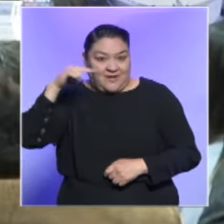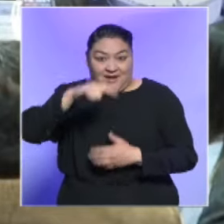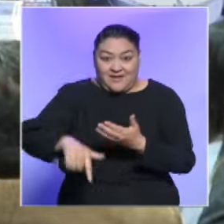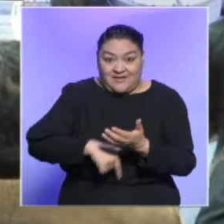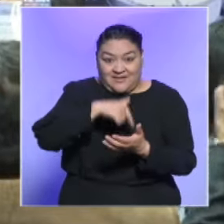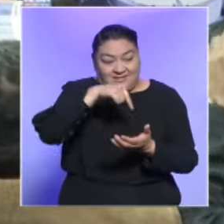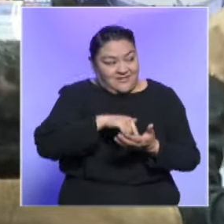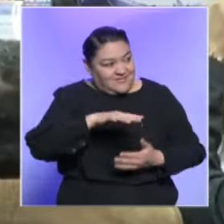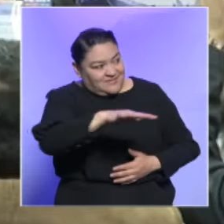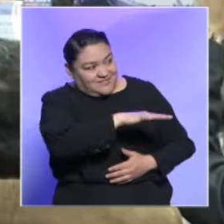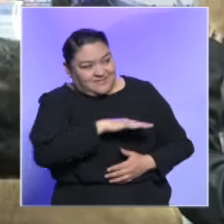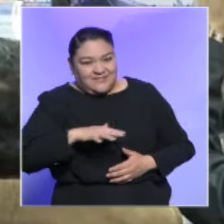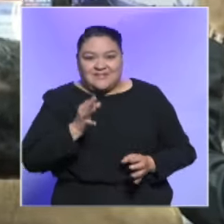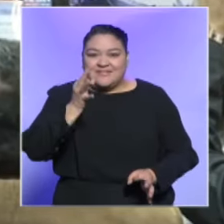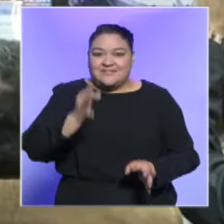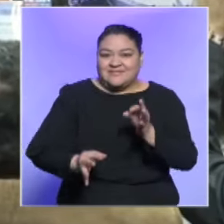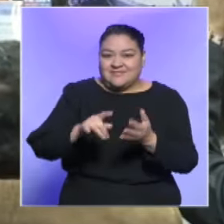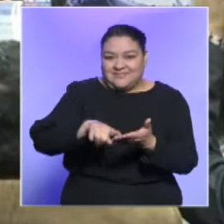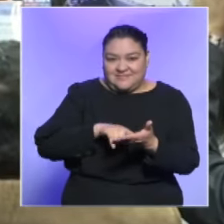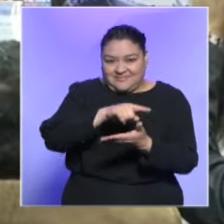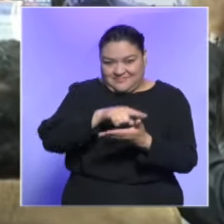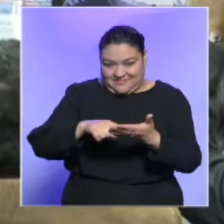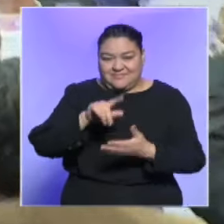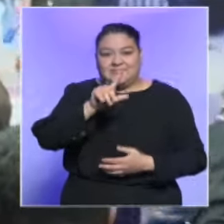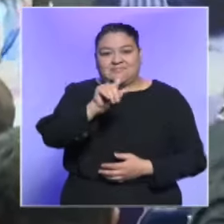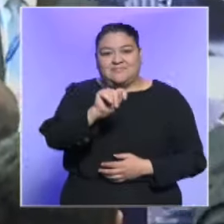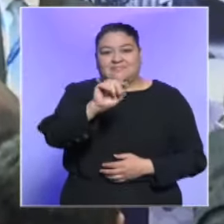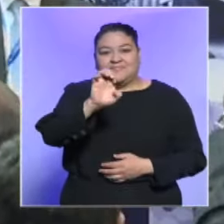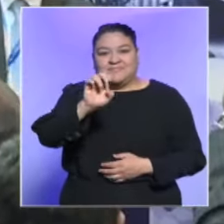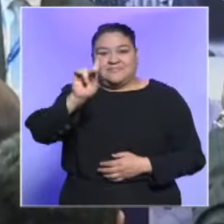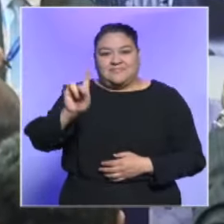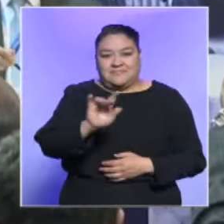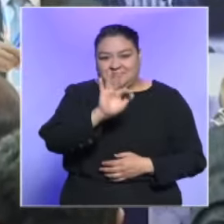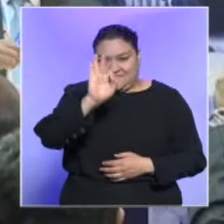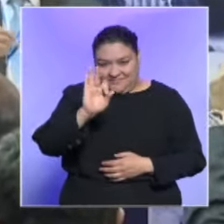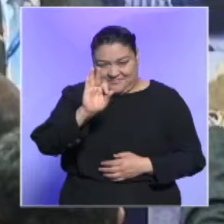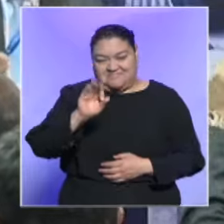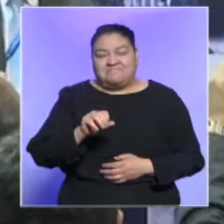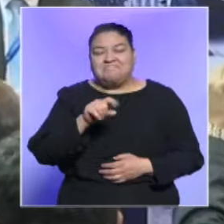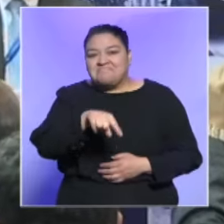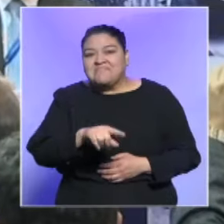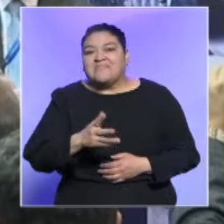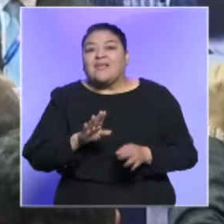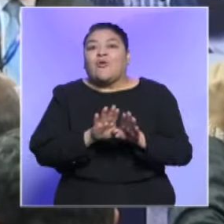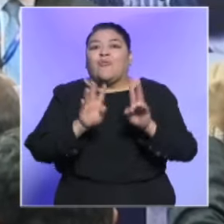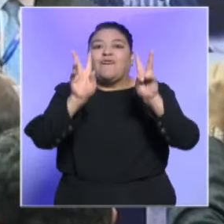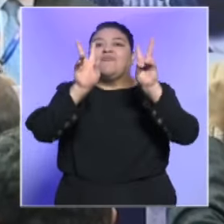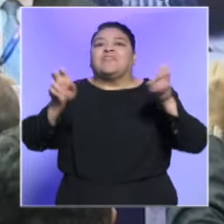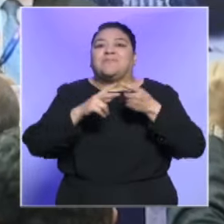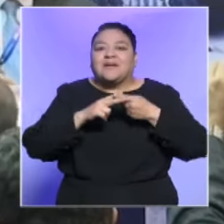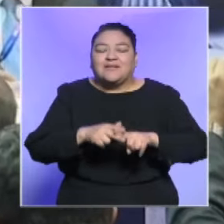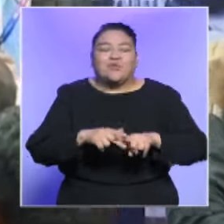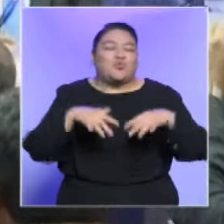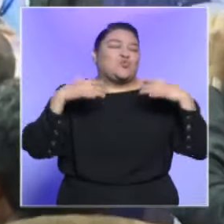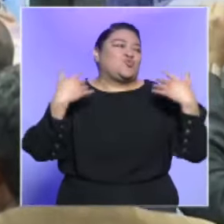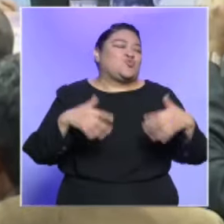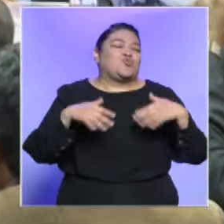en el stand del Tribunal Electoral del Poder Judicial de la Federación, con una mesa de manteles